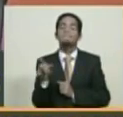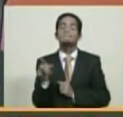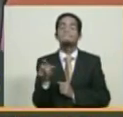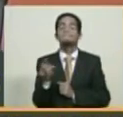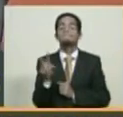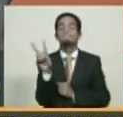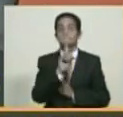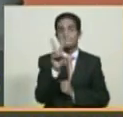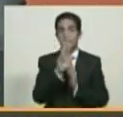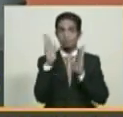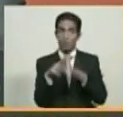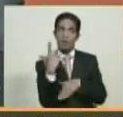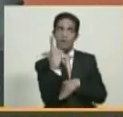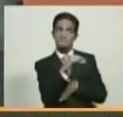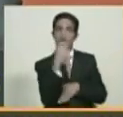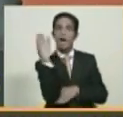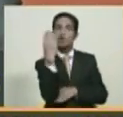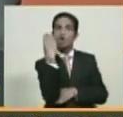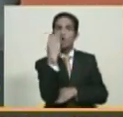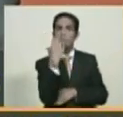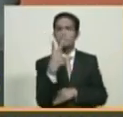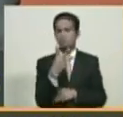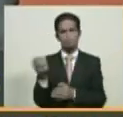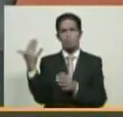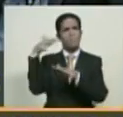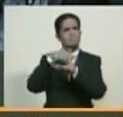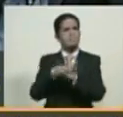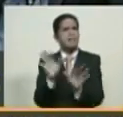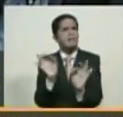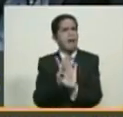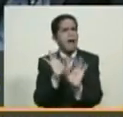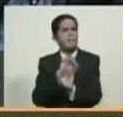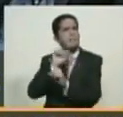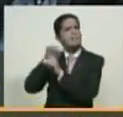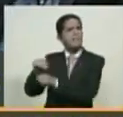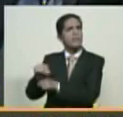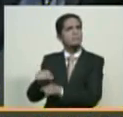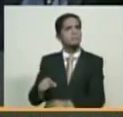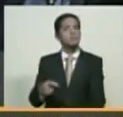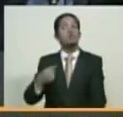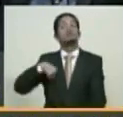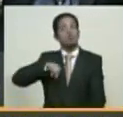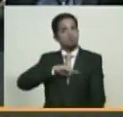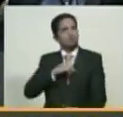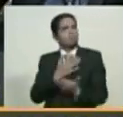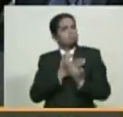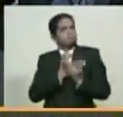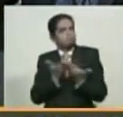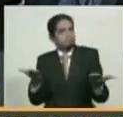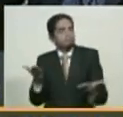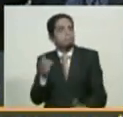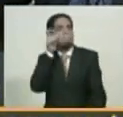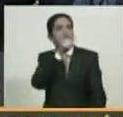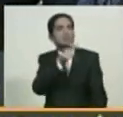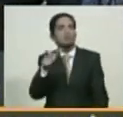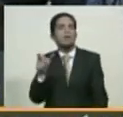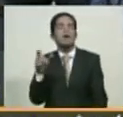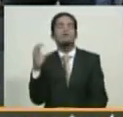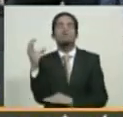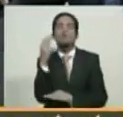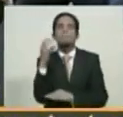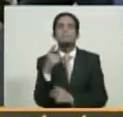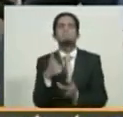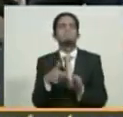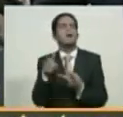Colombia, no los integran a la sociedad colombiana, como si hacemos nosotros con los colombianos que vienen a Venezuela, con los ecuatorianos, con los peruanos.